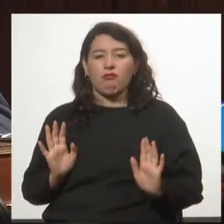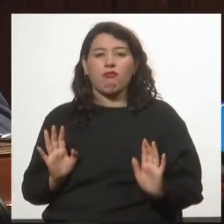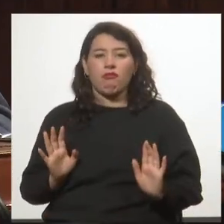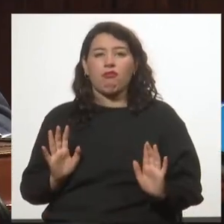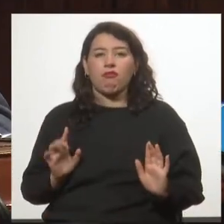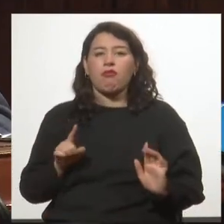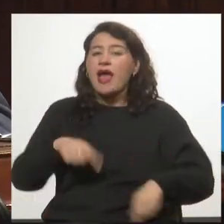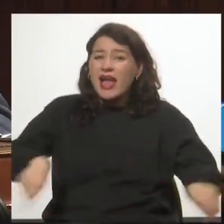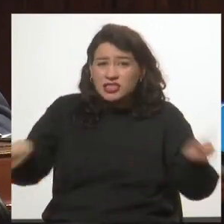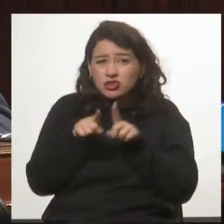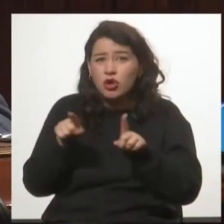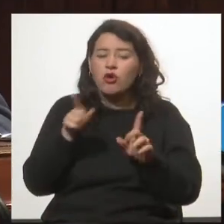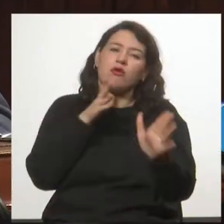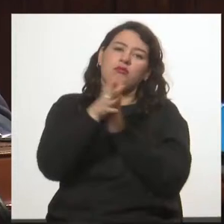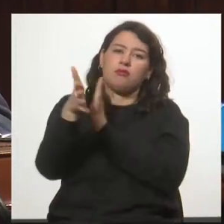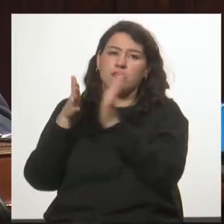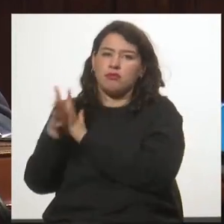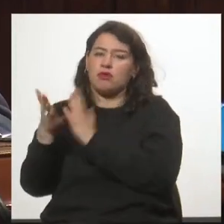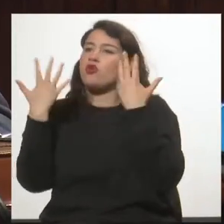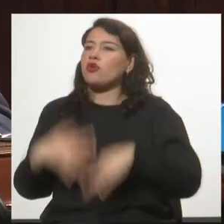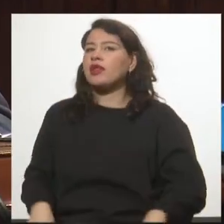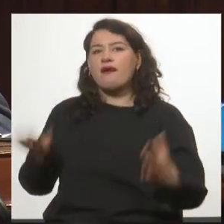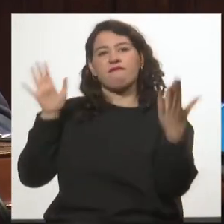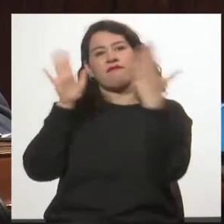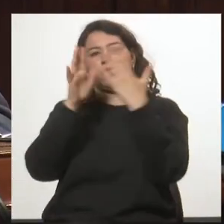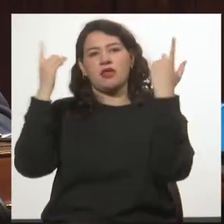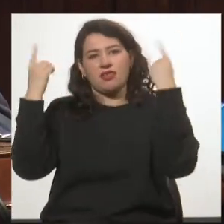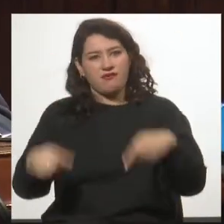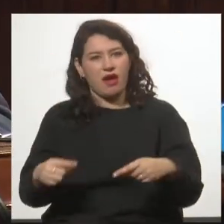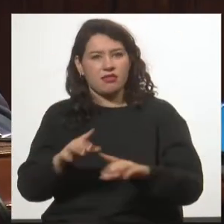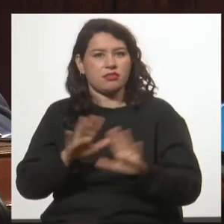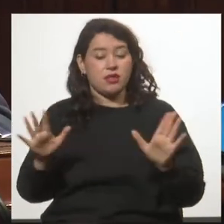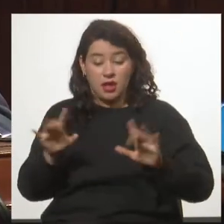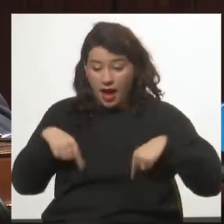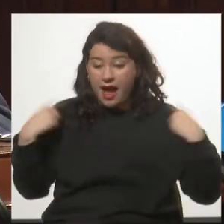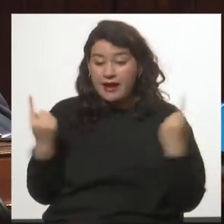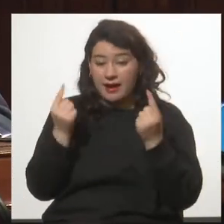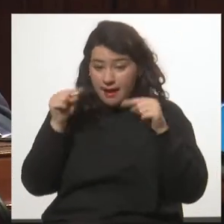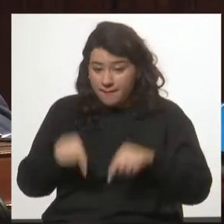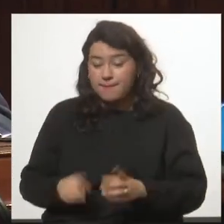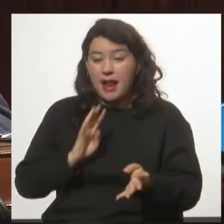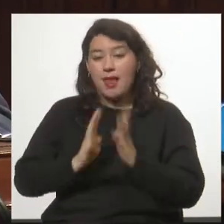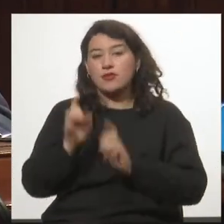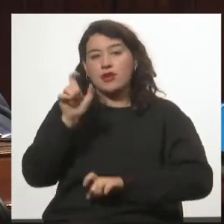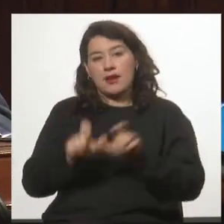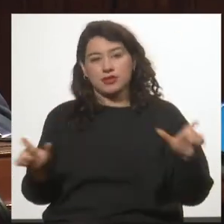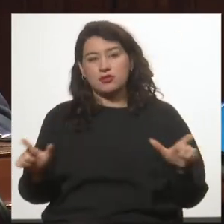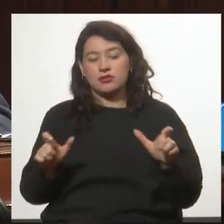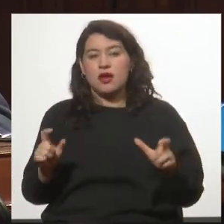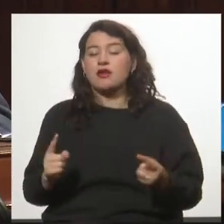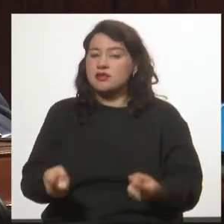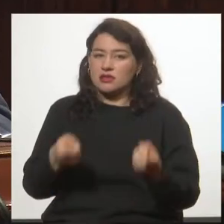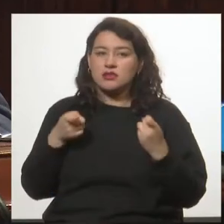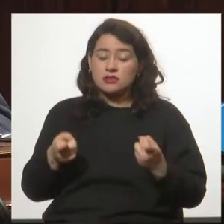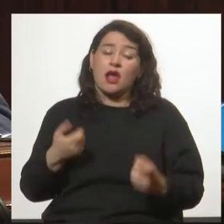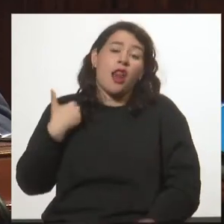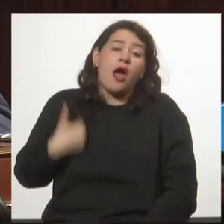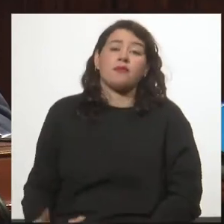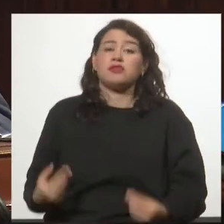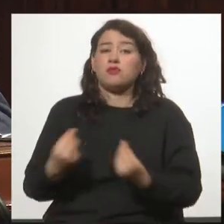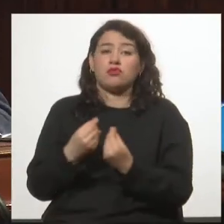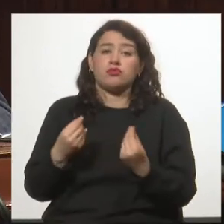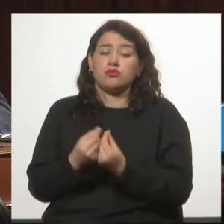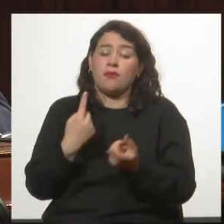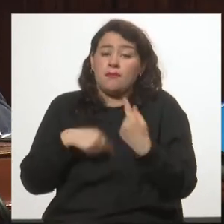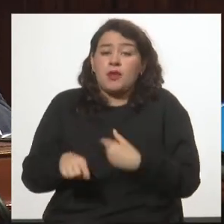han huido al debate cara a cara y el parlamento y la ciudadanía merece no lamento mucho